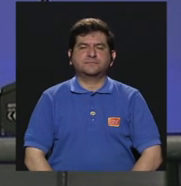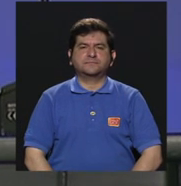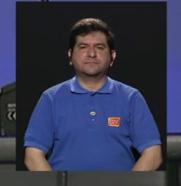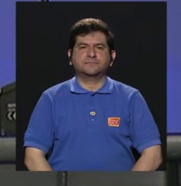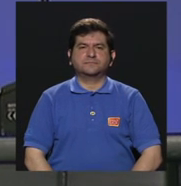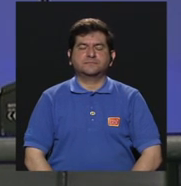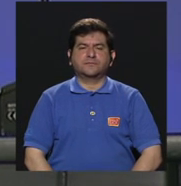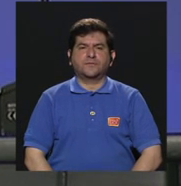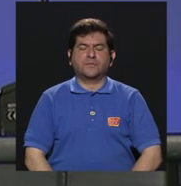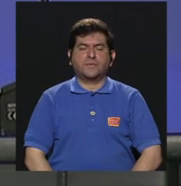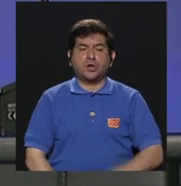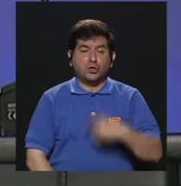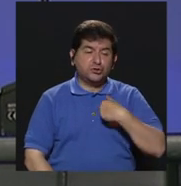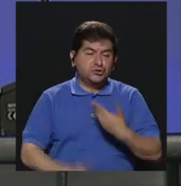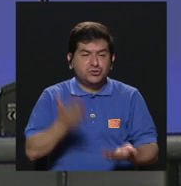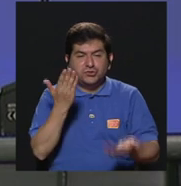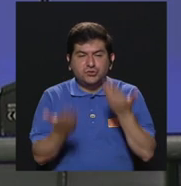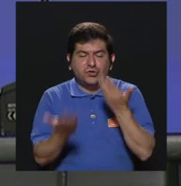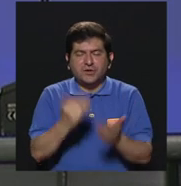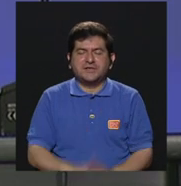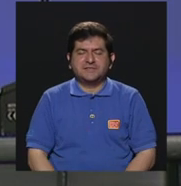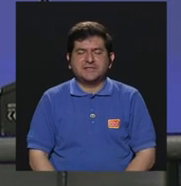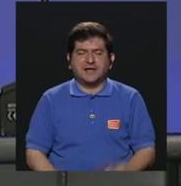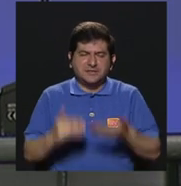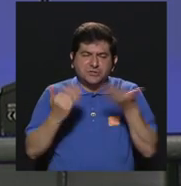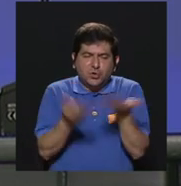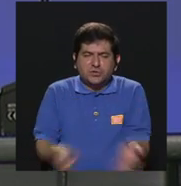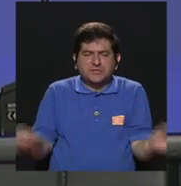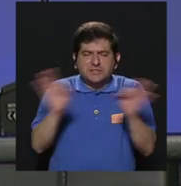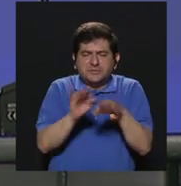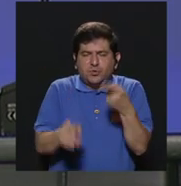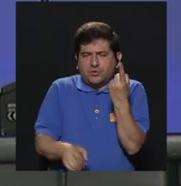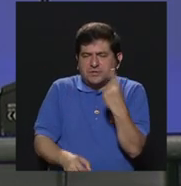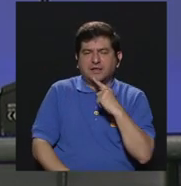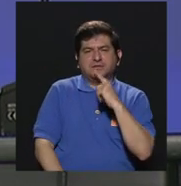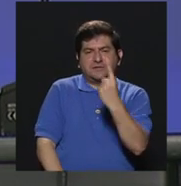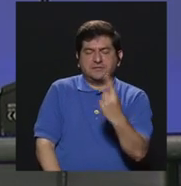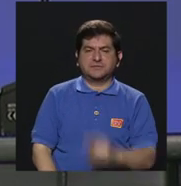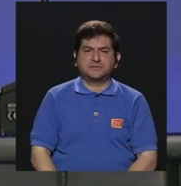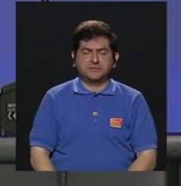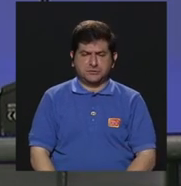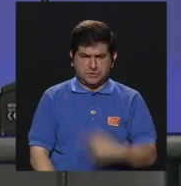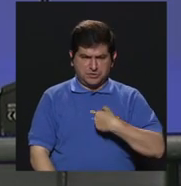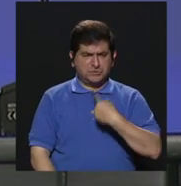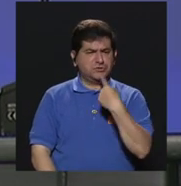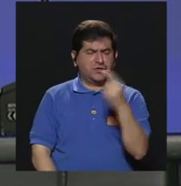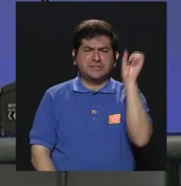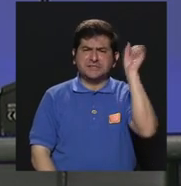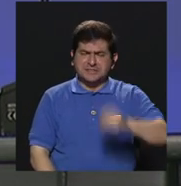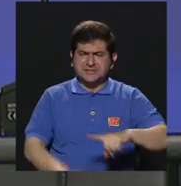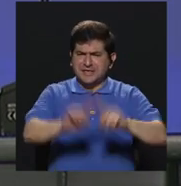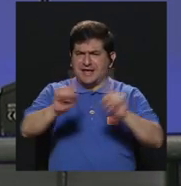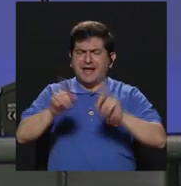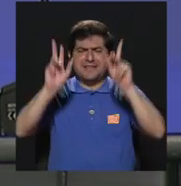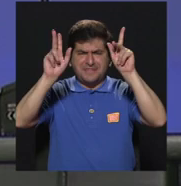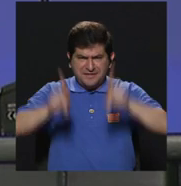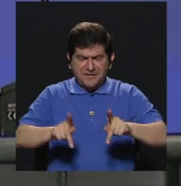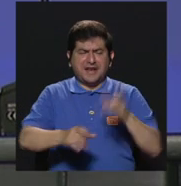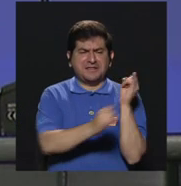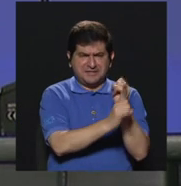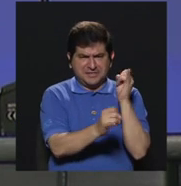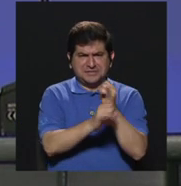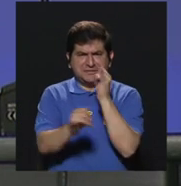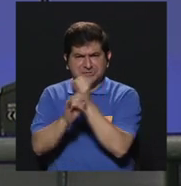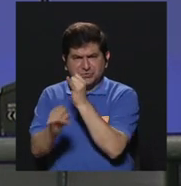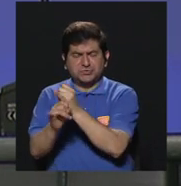Aunque he incurrido en importantes omisiones, me he permitido mencionar a muchas personas e